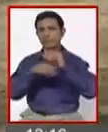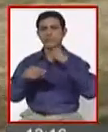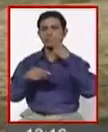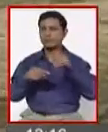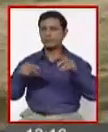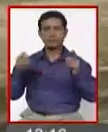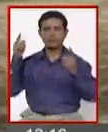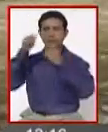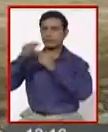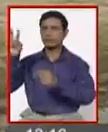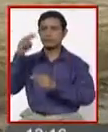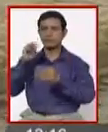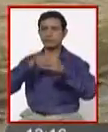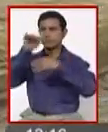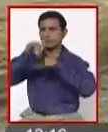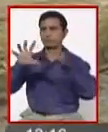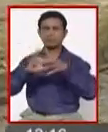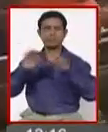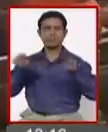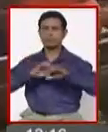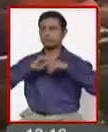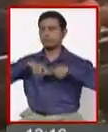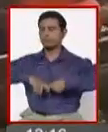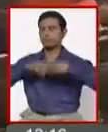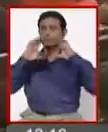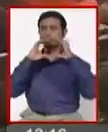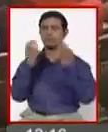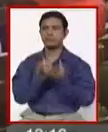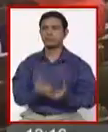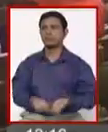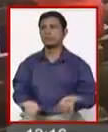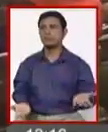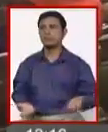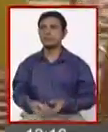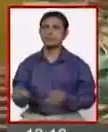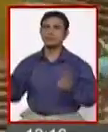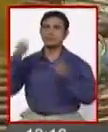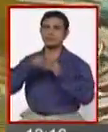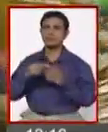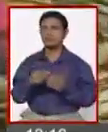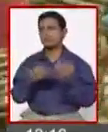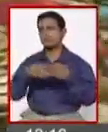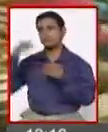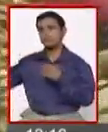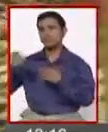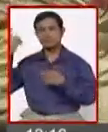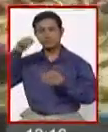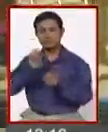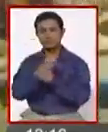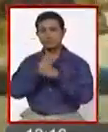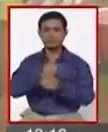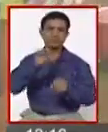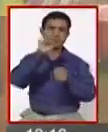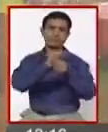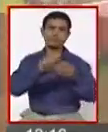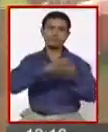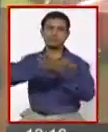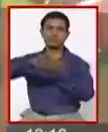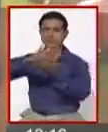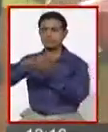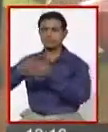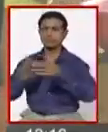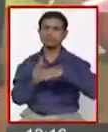diciendo que hasta el 2 de mayo no había clase, a partir de hoy día. Las clases fueron suspendidas hasta el 2 de mayo para realizar trabajos de desinfección